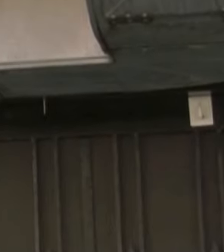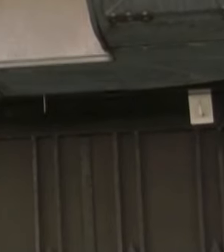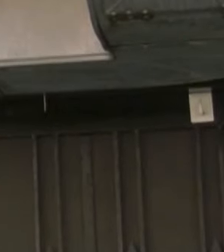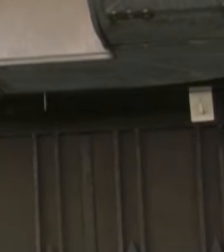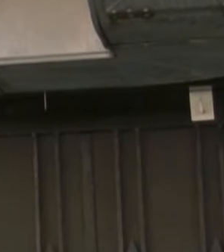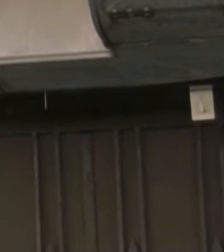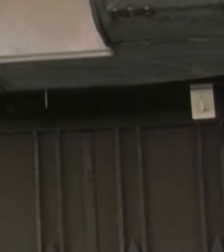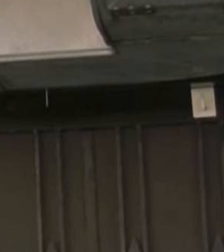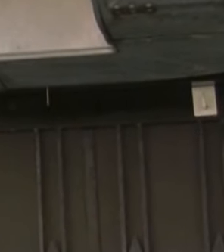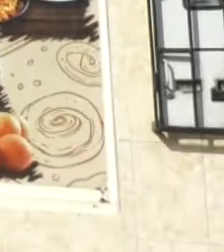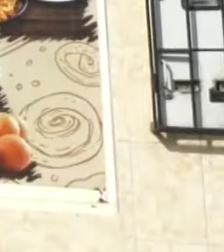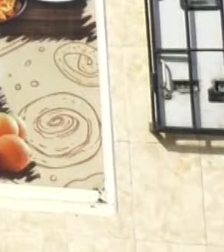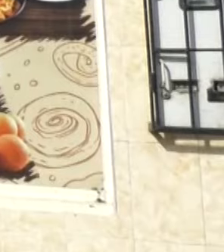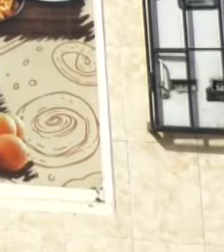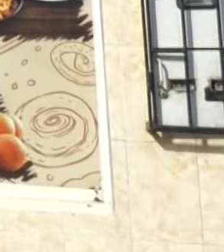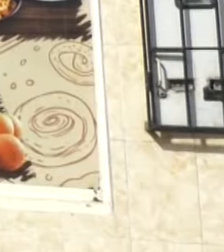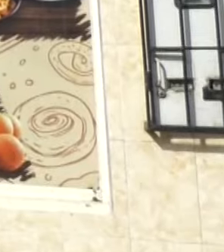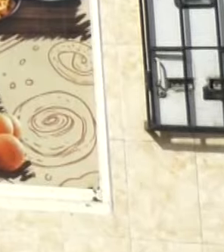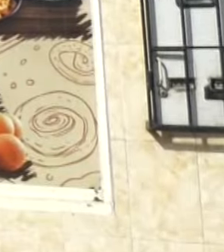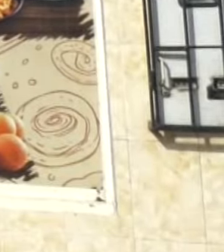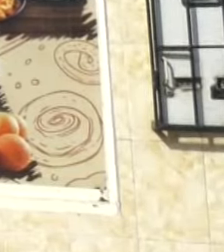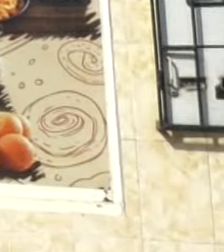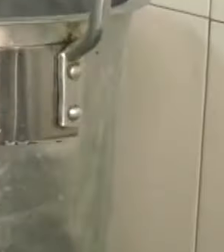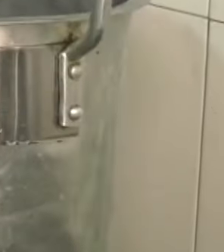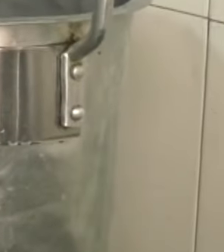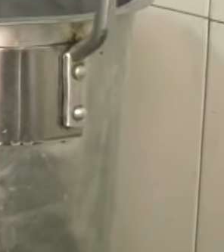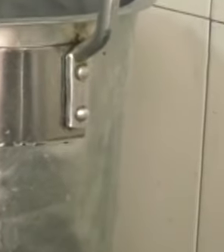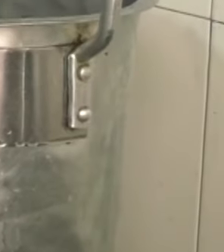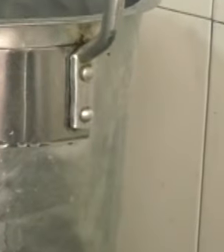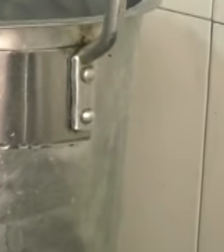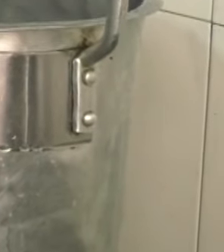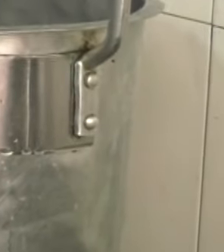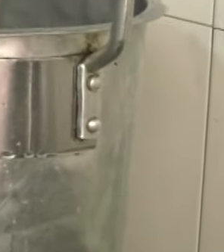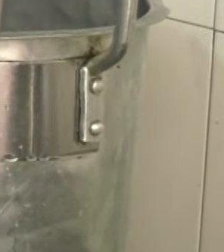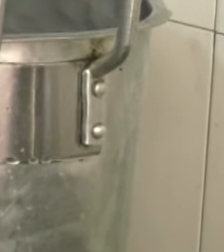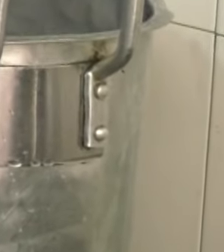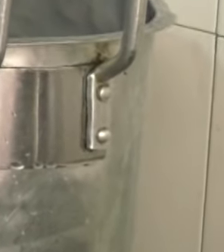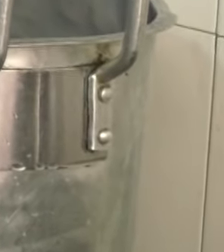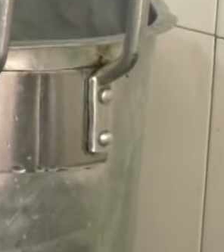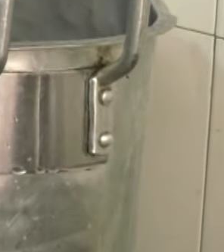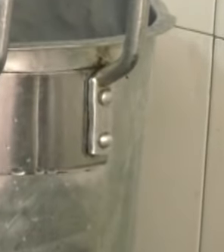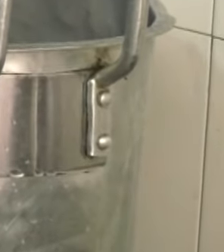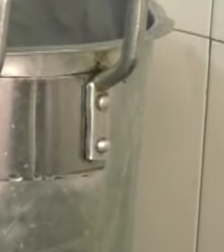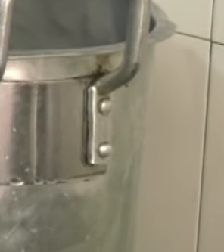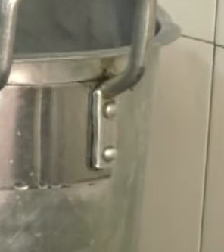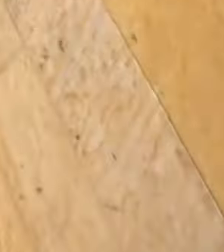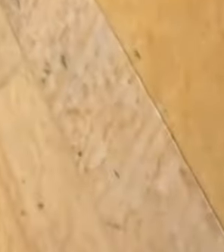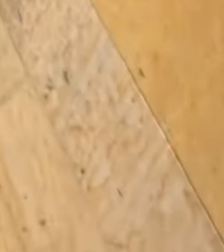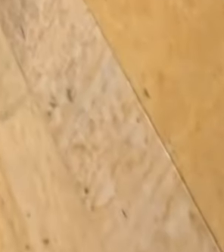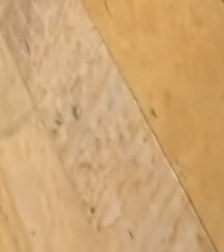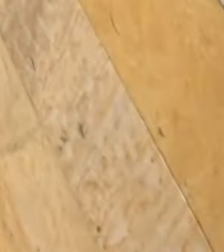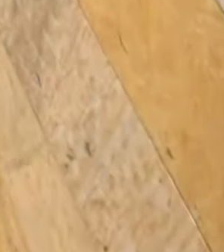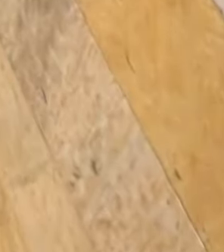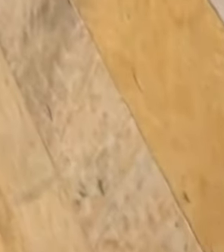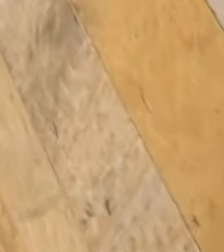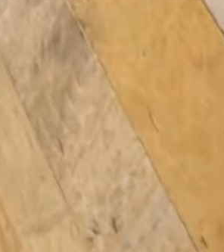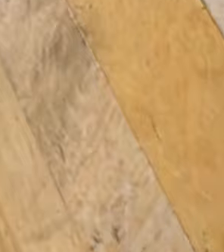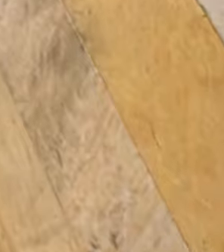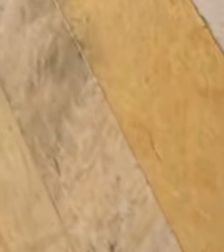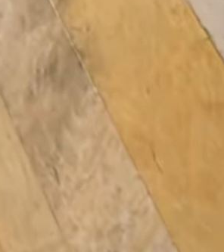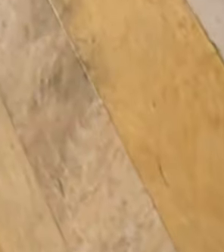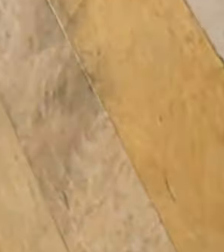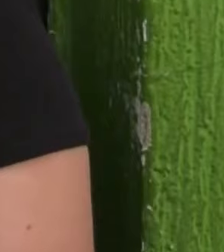comerciantes de restaurantes, panaderías y locales madrugaron más de lo normal para recoger agua y preparar los